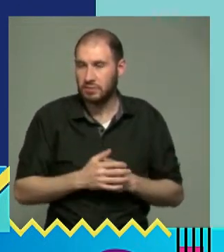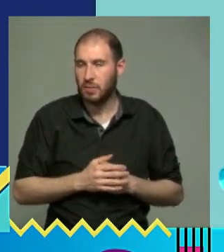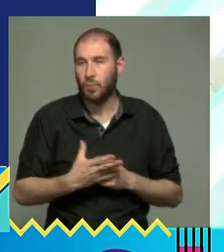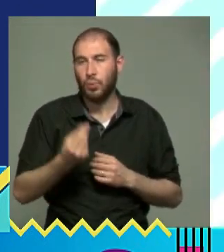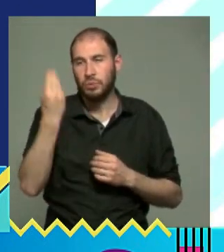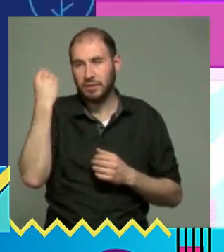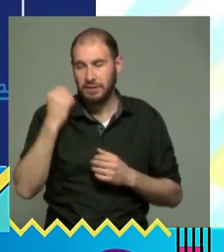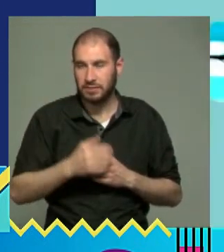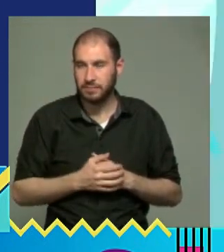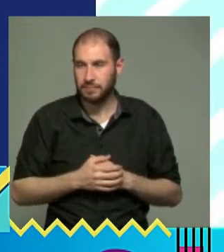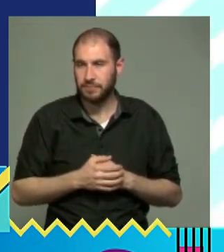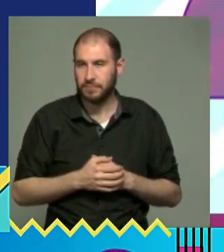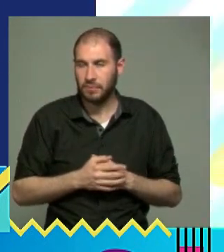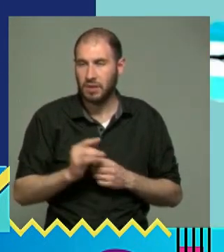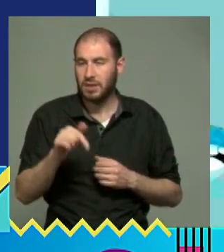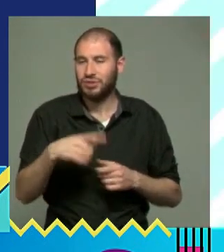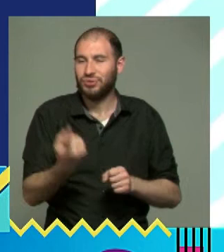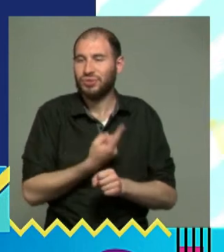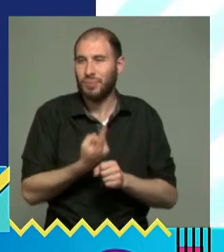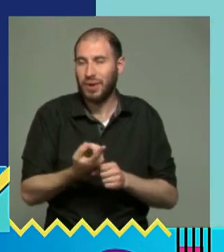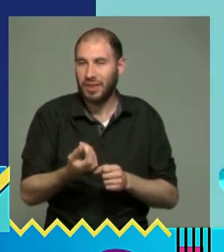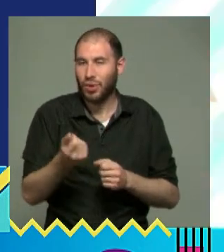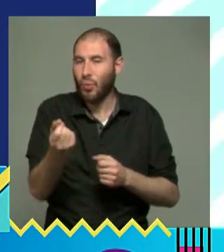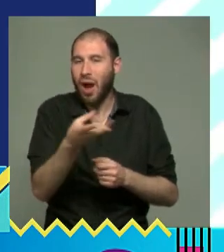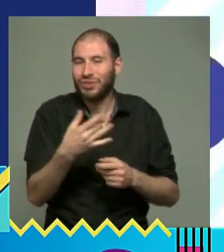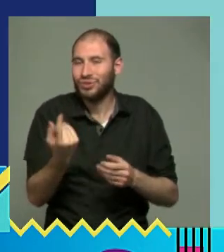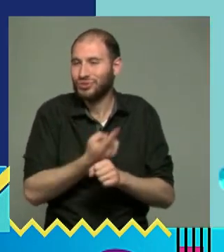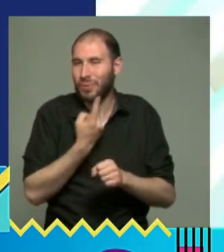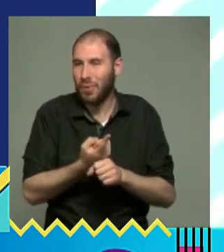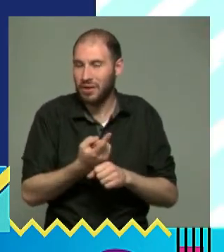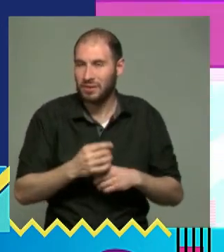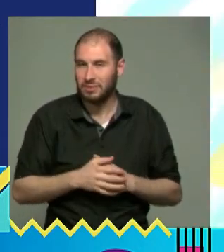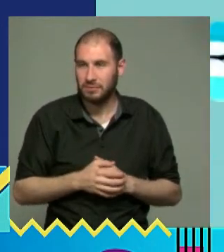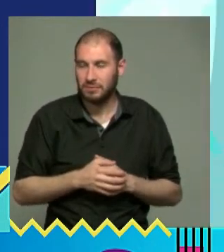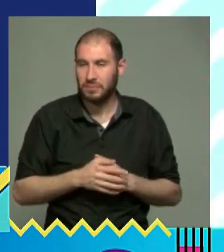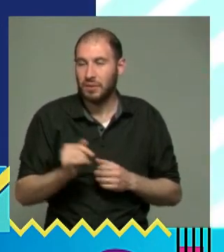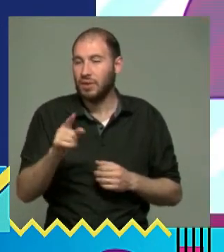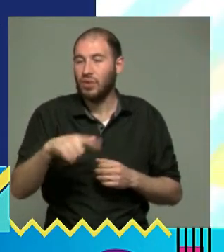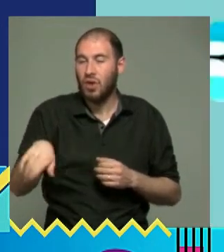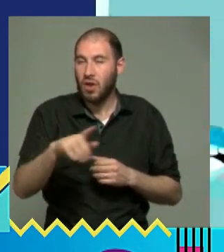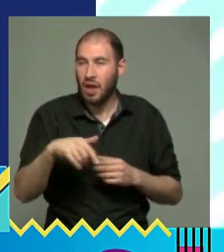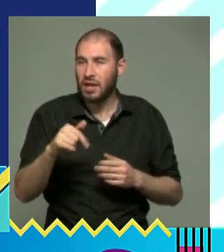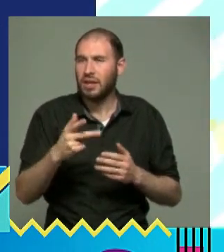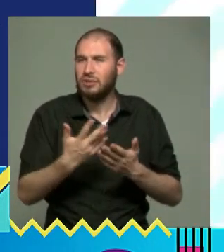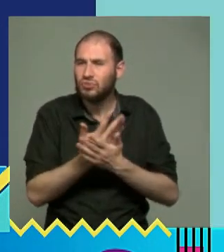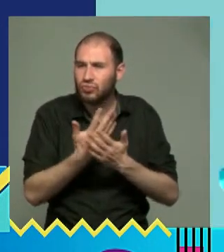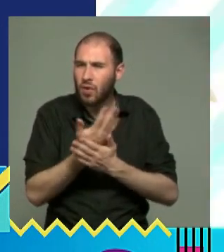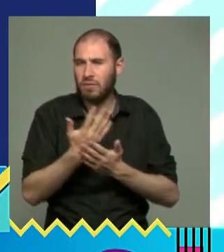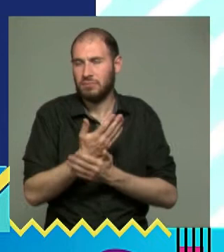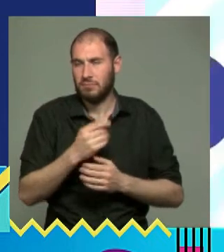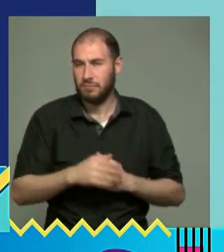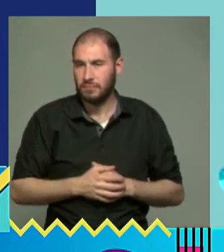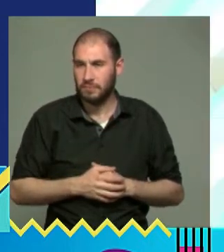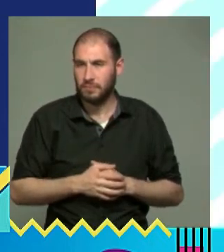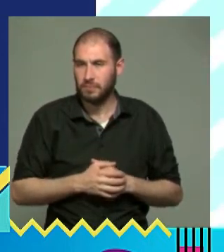muchas veces no se puede ni siquiera contabilizar cuántas de ellas son las que sufren este flagelo,